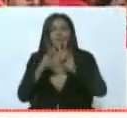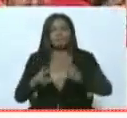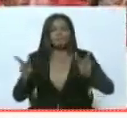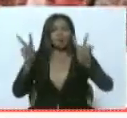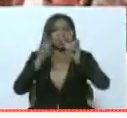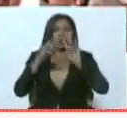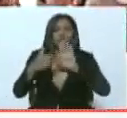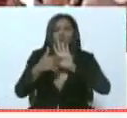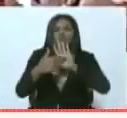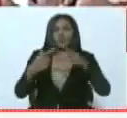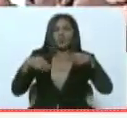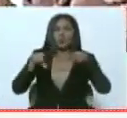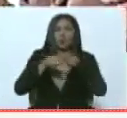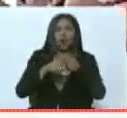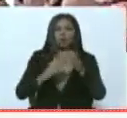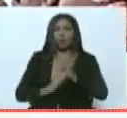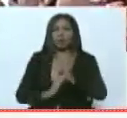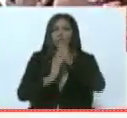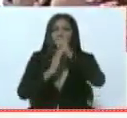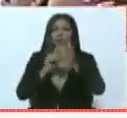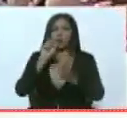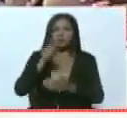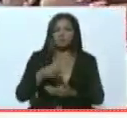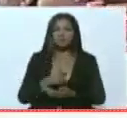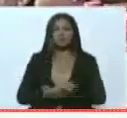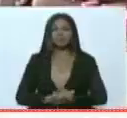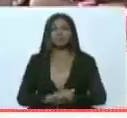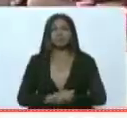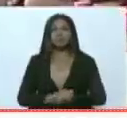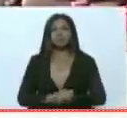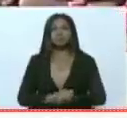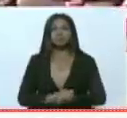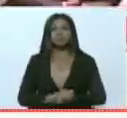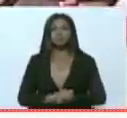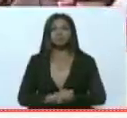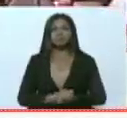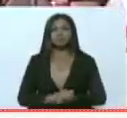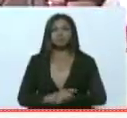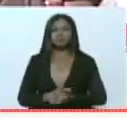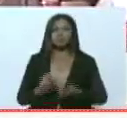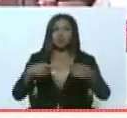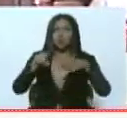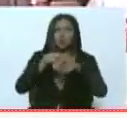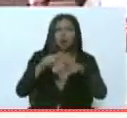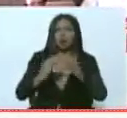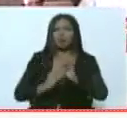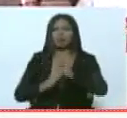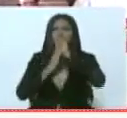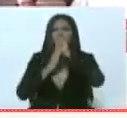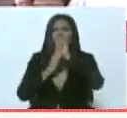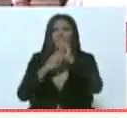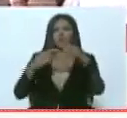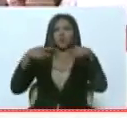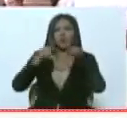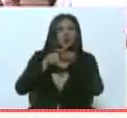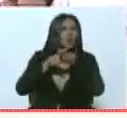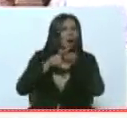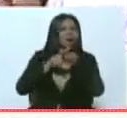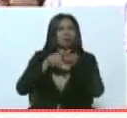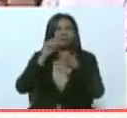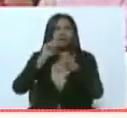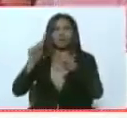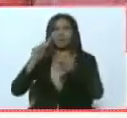ejemplo, con su liderazgo, que no fue un liderazgo de marketing,